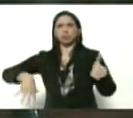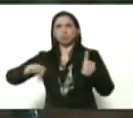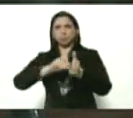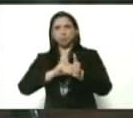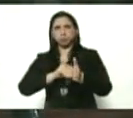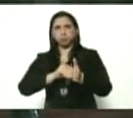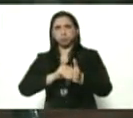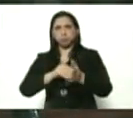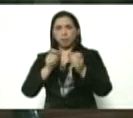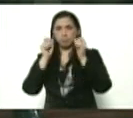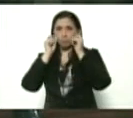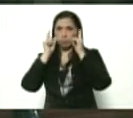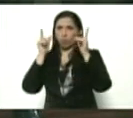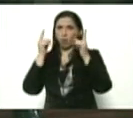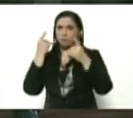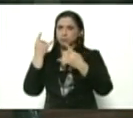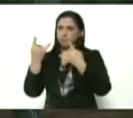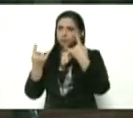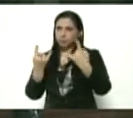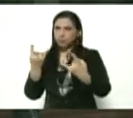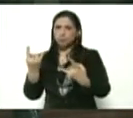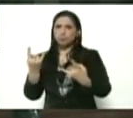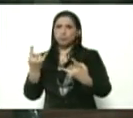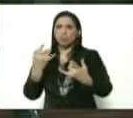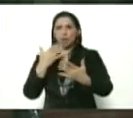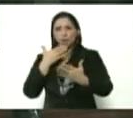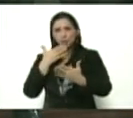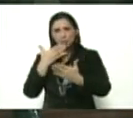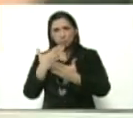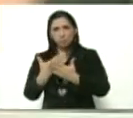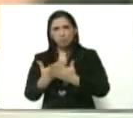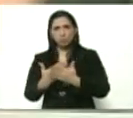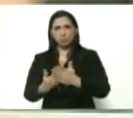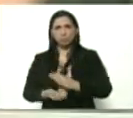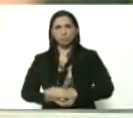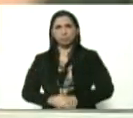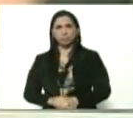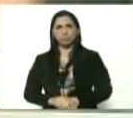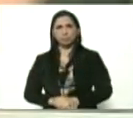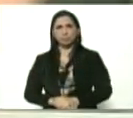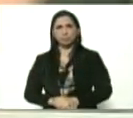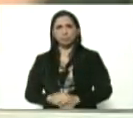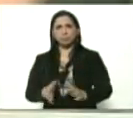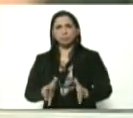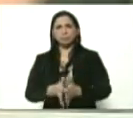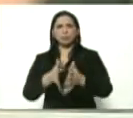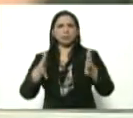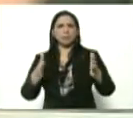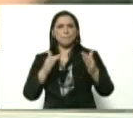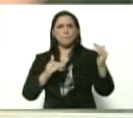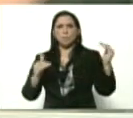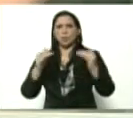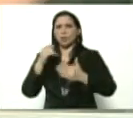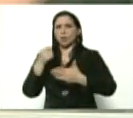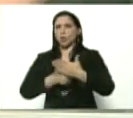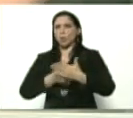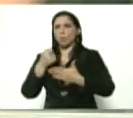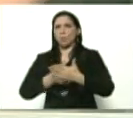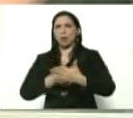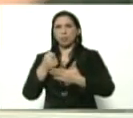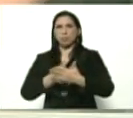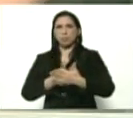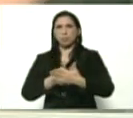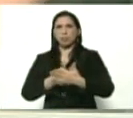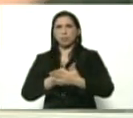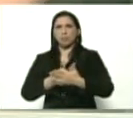mi admiración y agradecimiento por la inmensa moral combativa de la